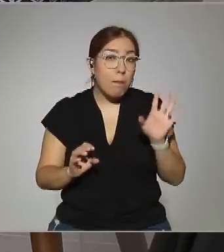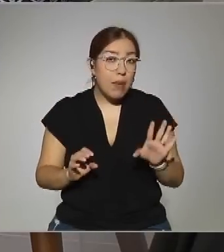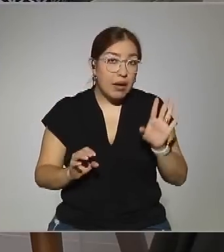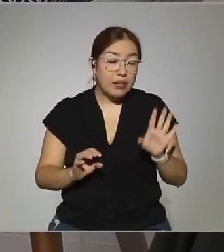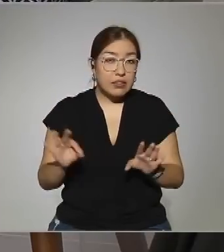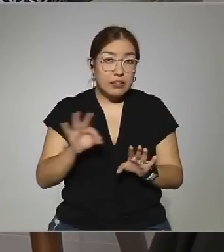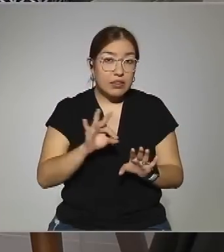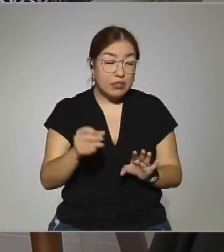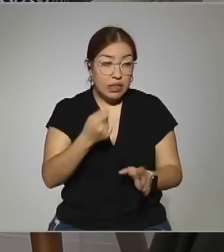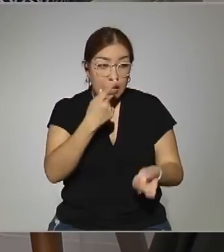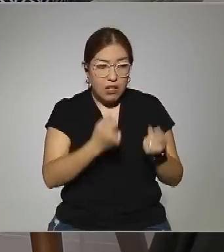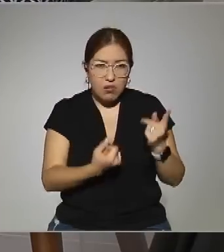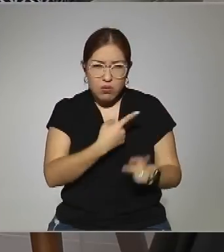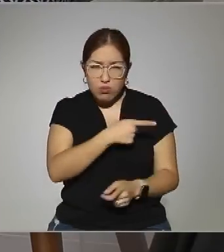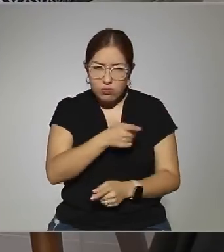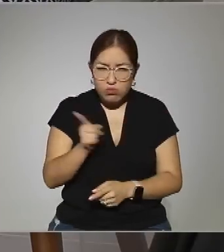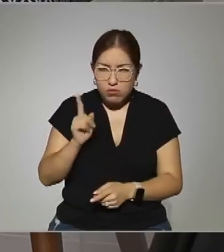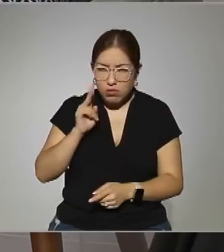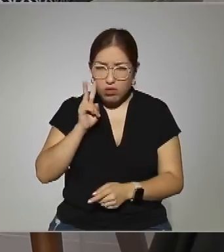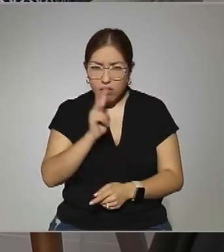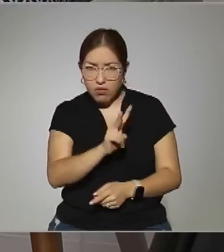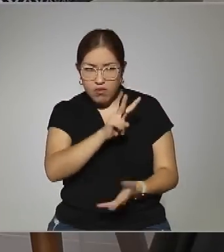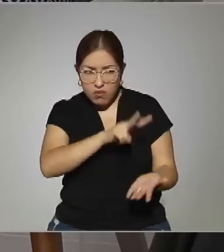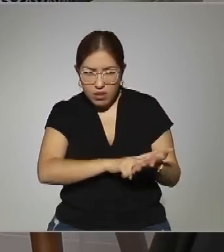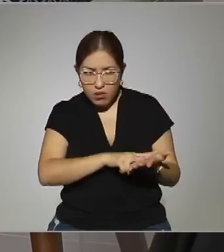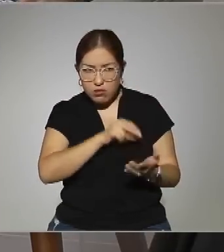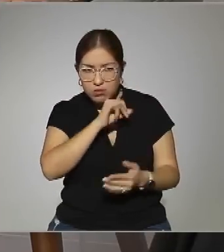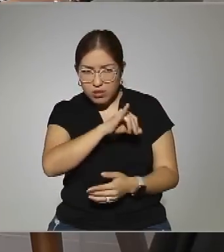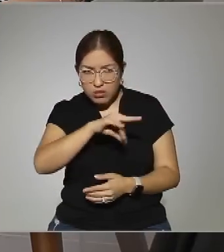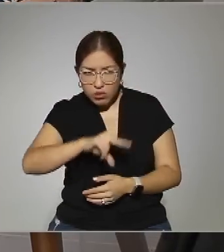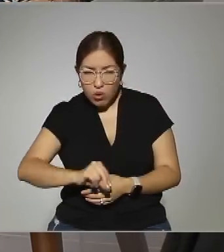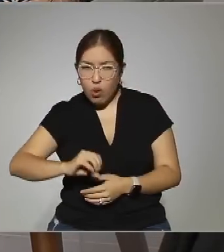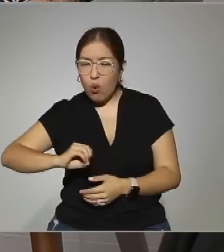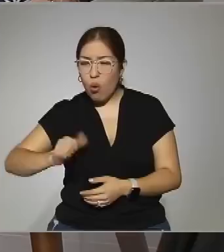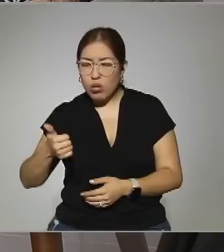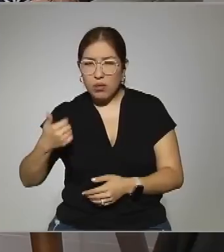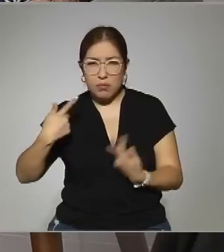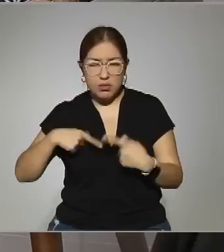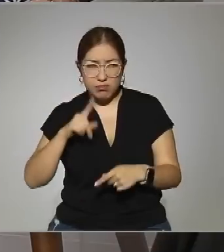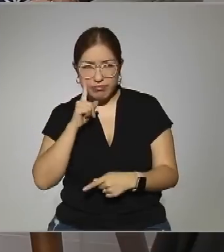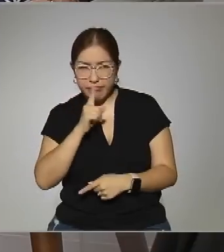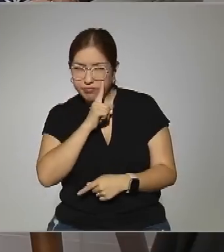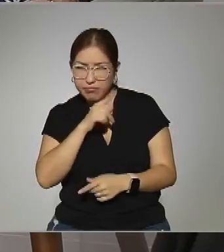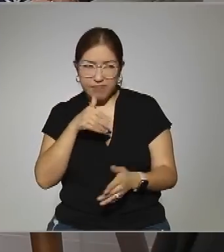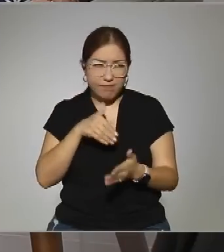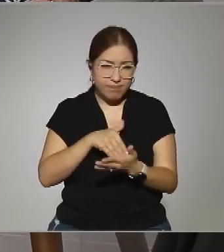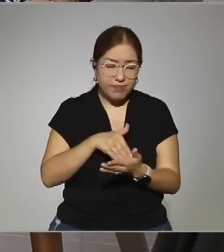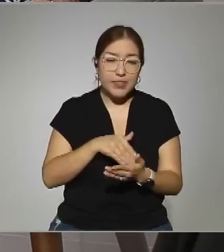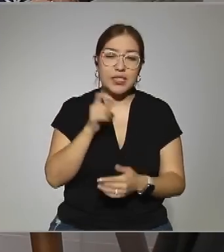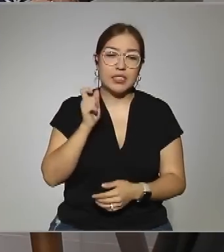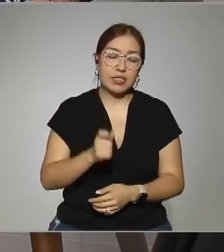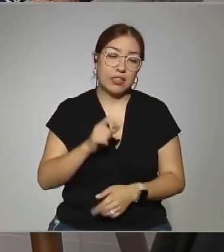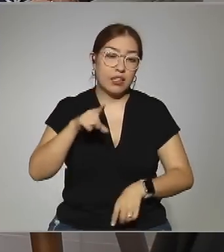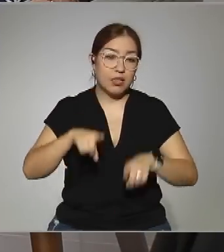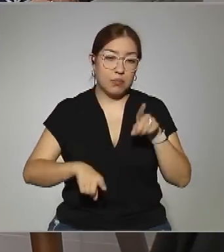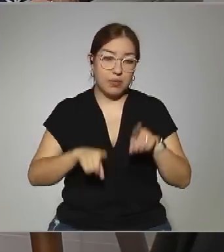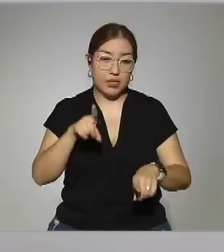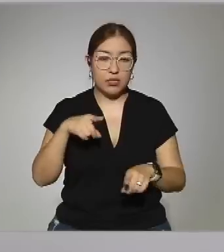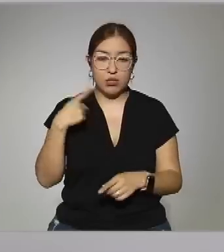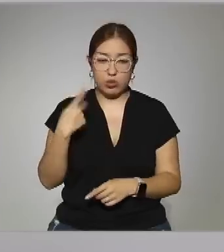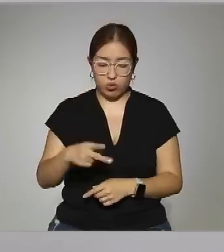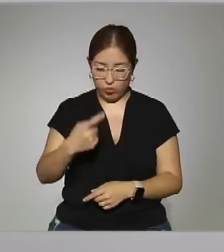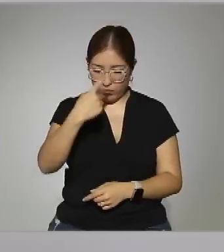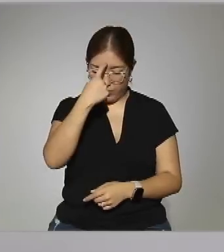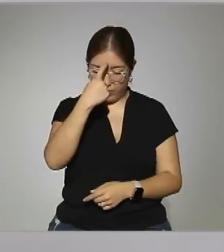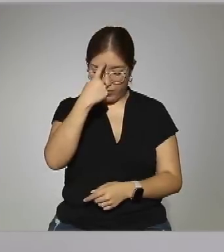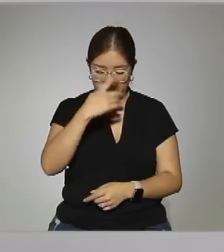pueden resignificar y salir adelante y otras se quedan atoradas? Bueno, me parece que tiene que ver con la construcción que han hecho de su